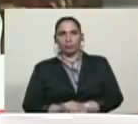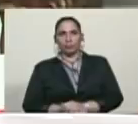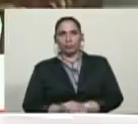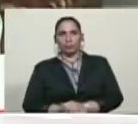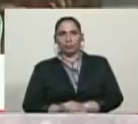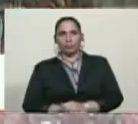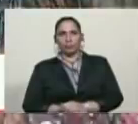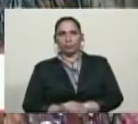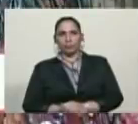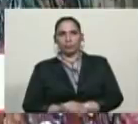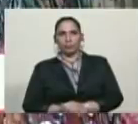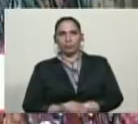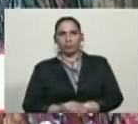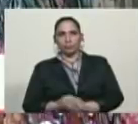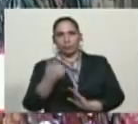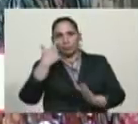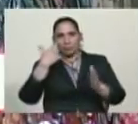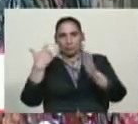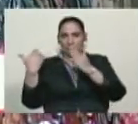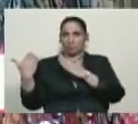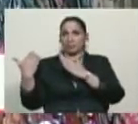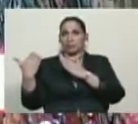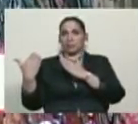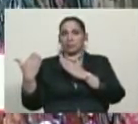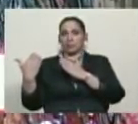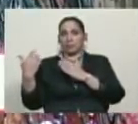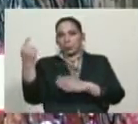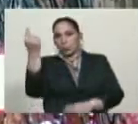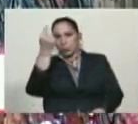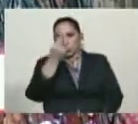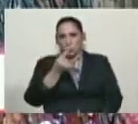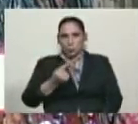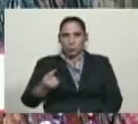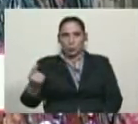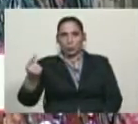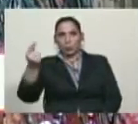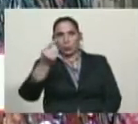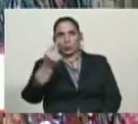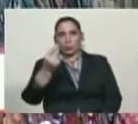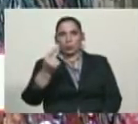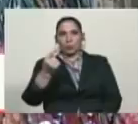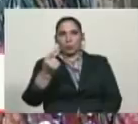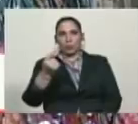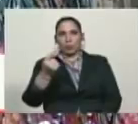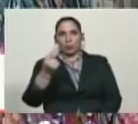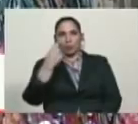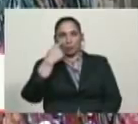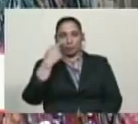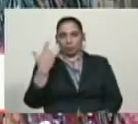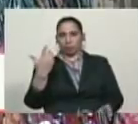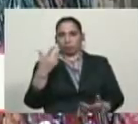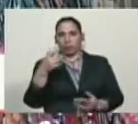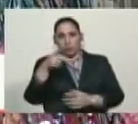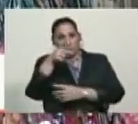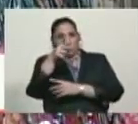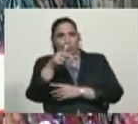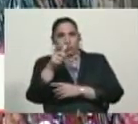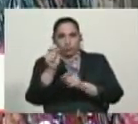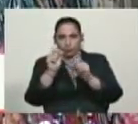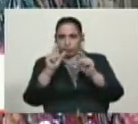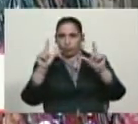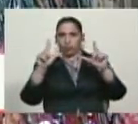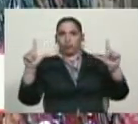de los tiempos y de las ciudades creo que puede ampliar un poco hacia atrás la toma